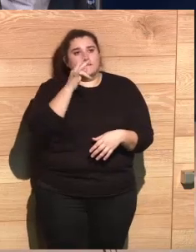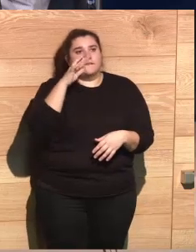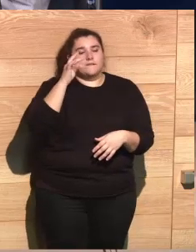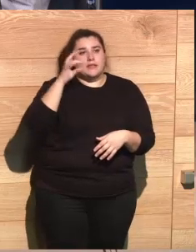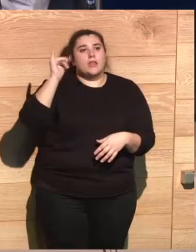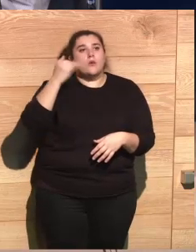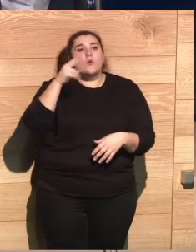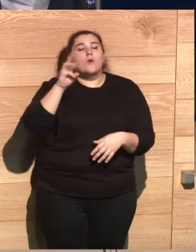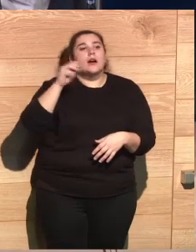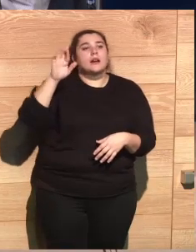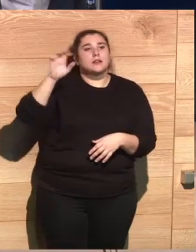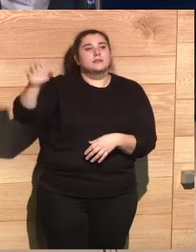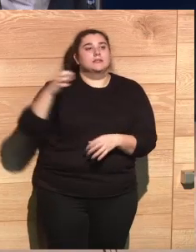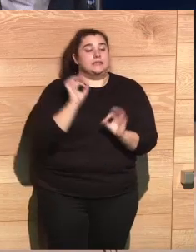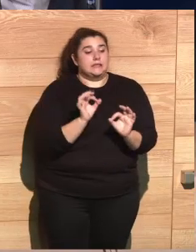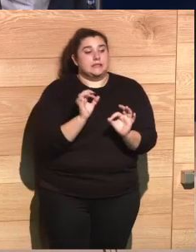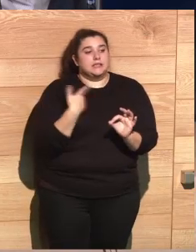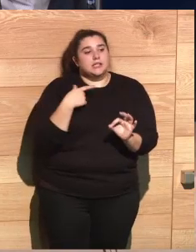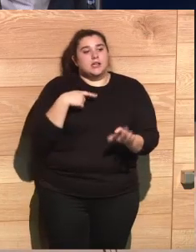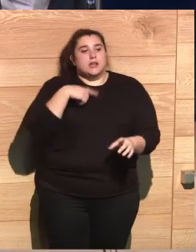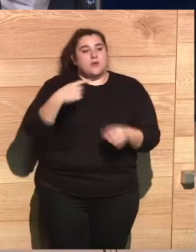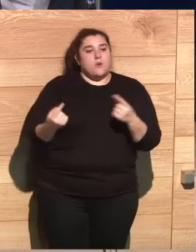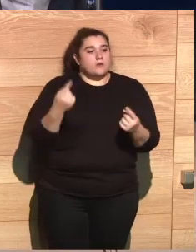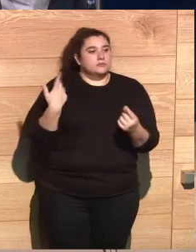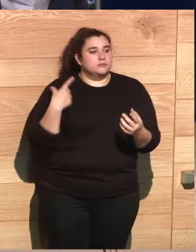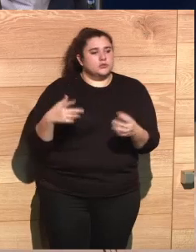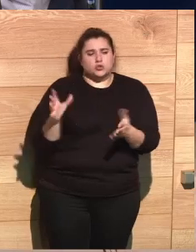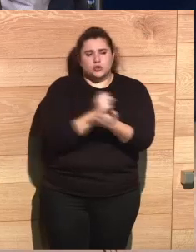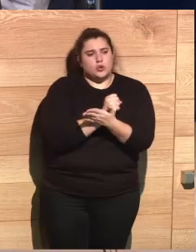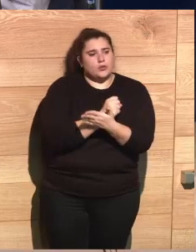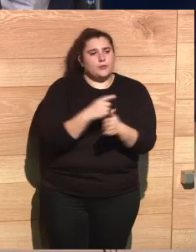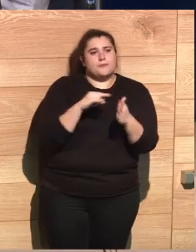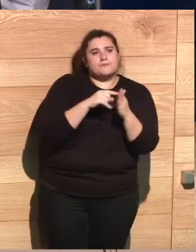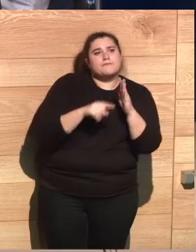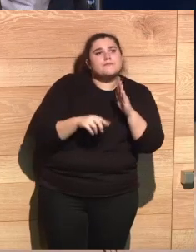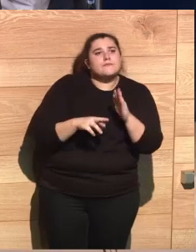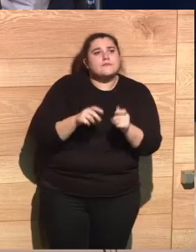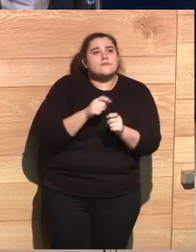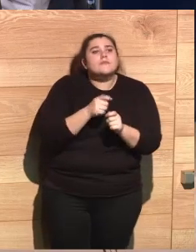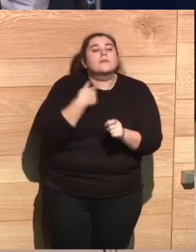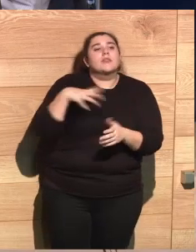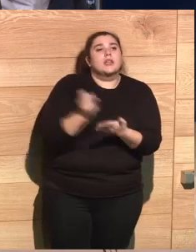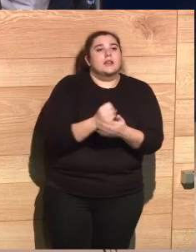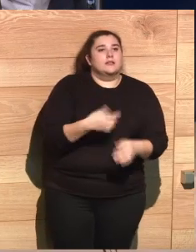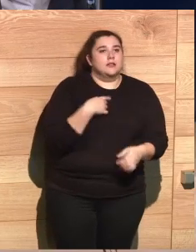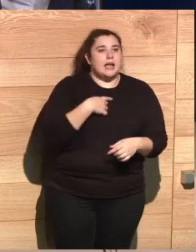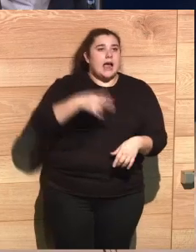él. Y cualquier programador en el mundo te dirá que después de Hello World lo que empiezas a hacer es jugar a ver qué puedo hacer.